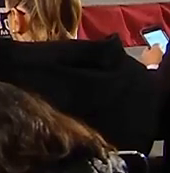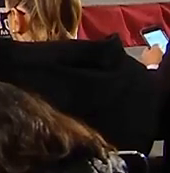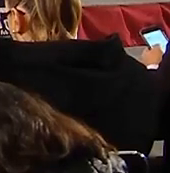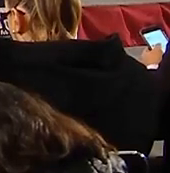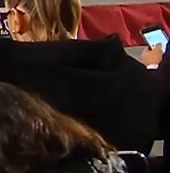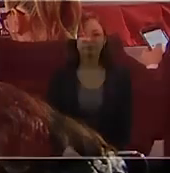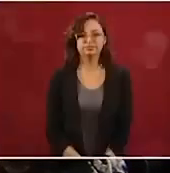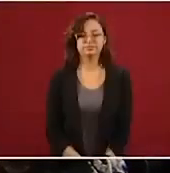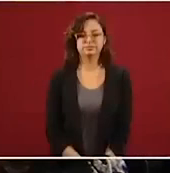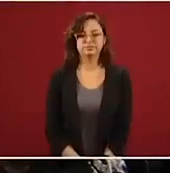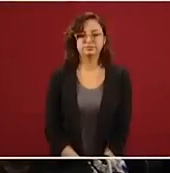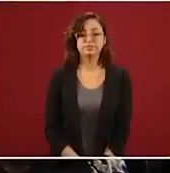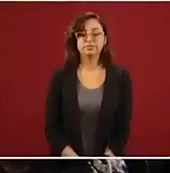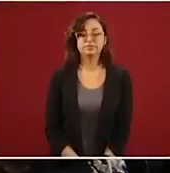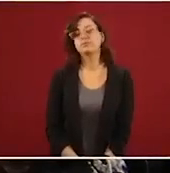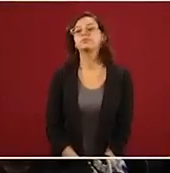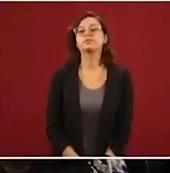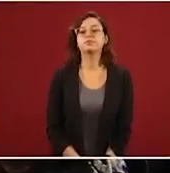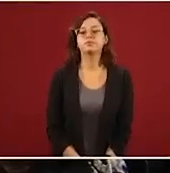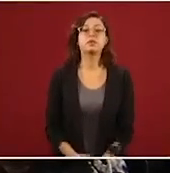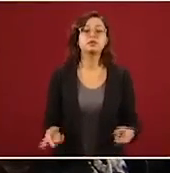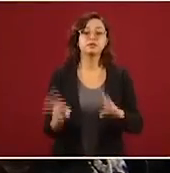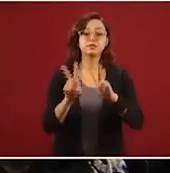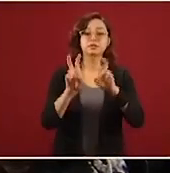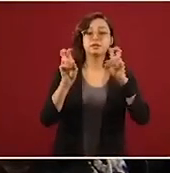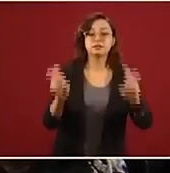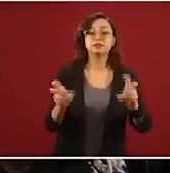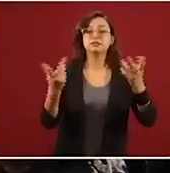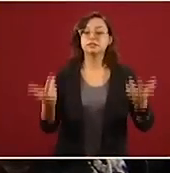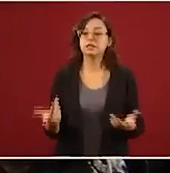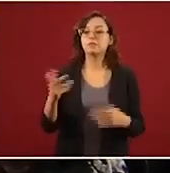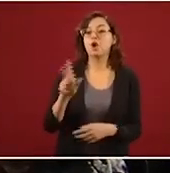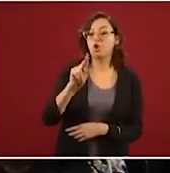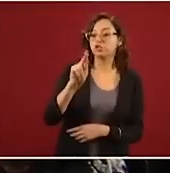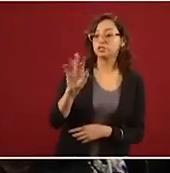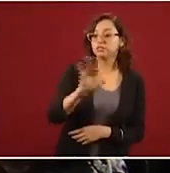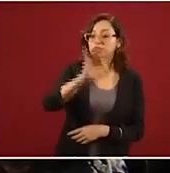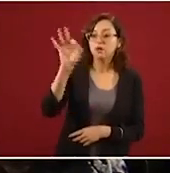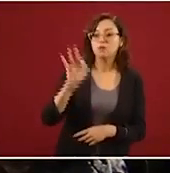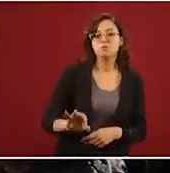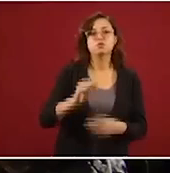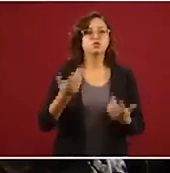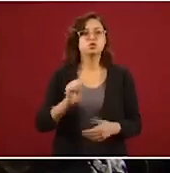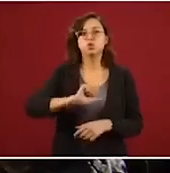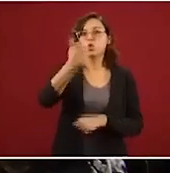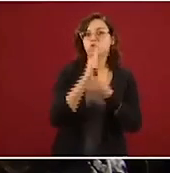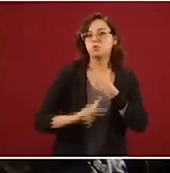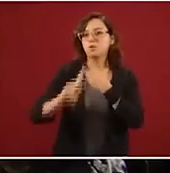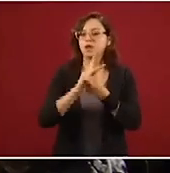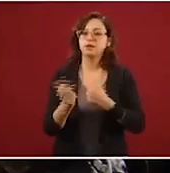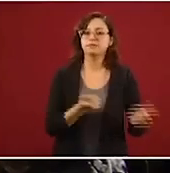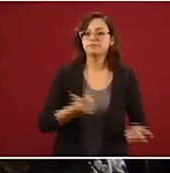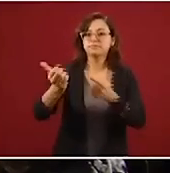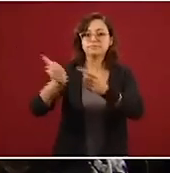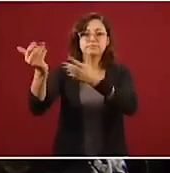se habla que el 80% del comercio exterior de nuestro país es con Estados Unidos. Yo